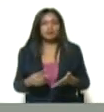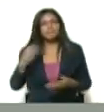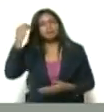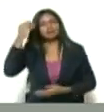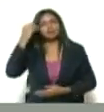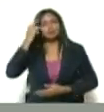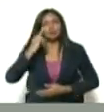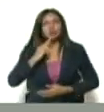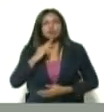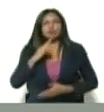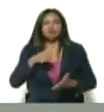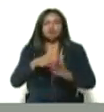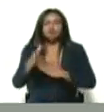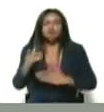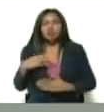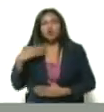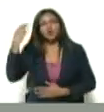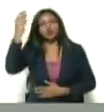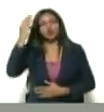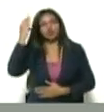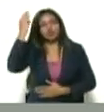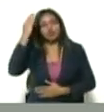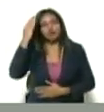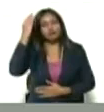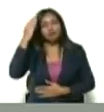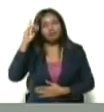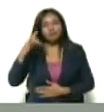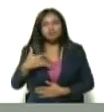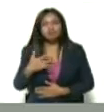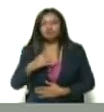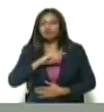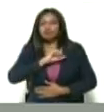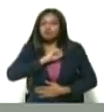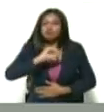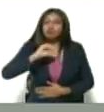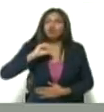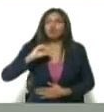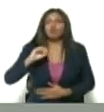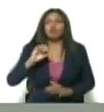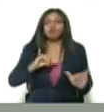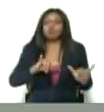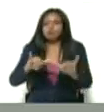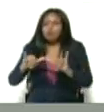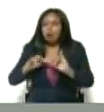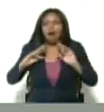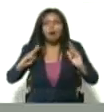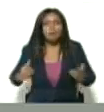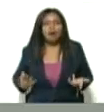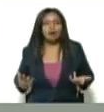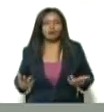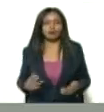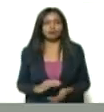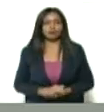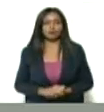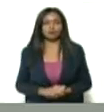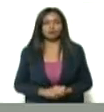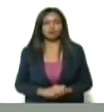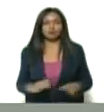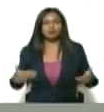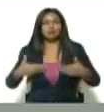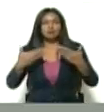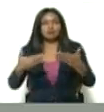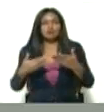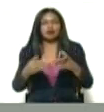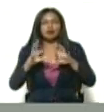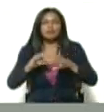bolivariano, pero sobre todo por la conciencia de que somos una misma especie, una misma humanidad, de donar unas